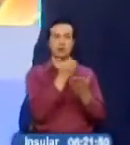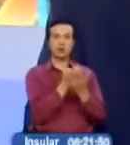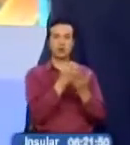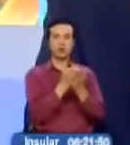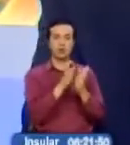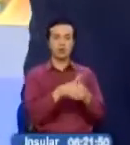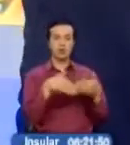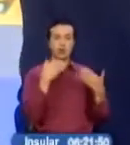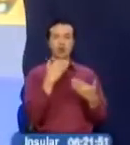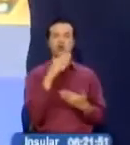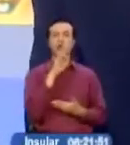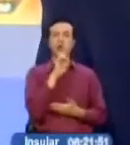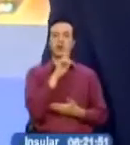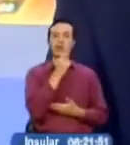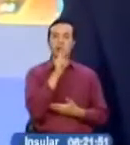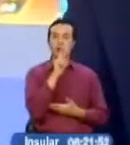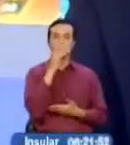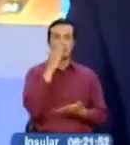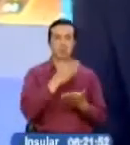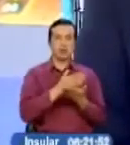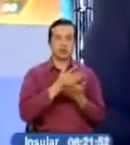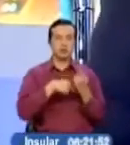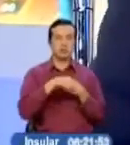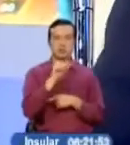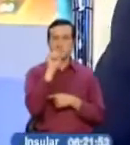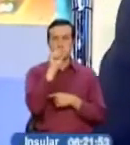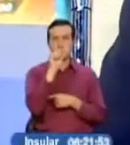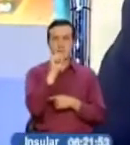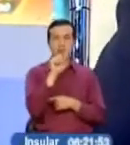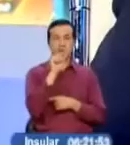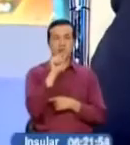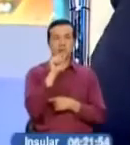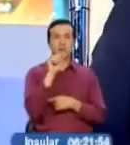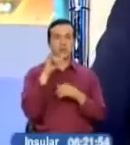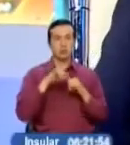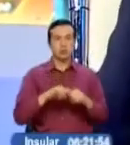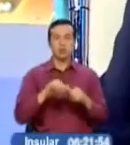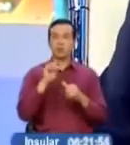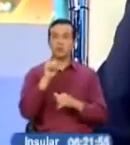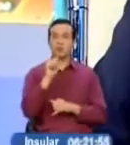Telégrafo. Nosotros hacemos una brevísima pausa, prácticamente una cortinita rápida, y venimos con Mario